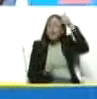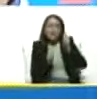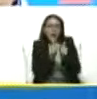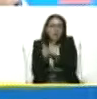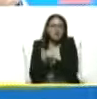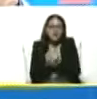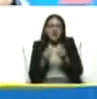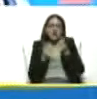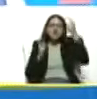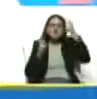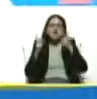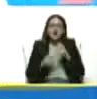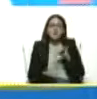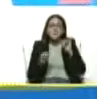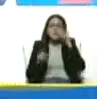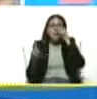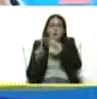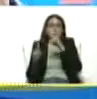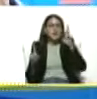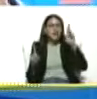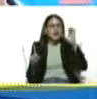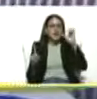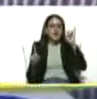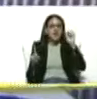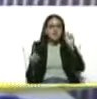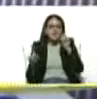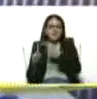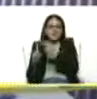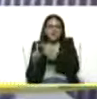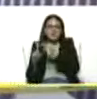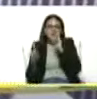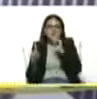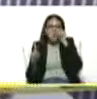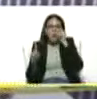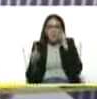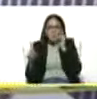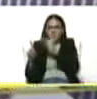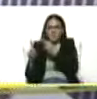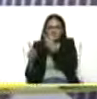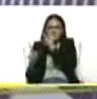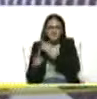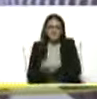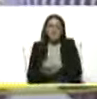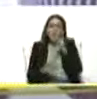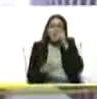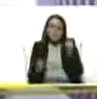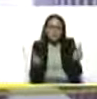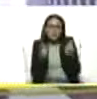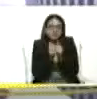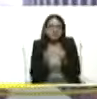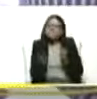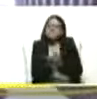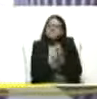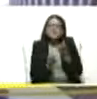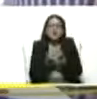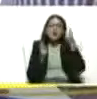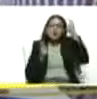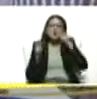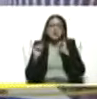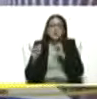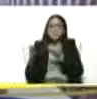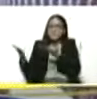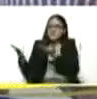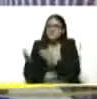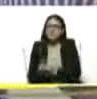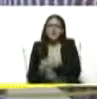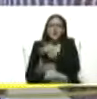Reyes Reyes para Chávez es como un Rafael Urdaneta, un comandante de la lealtad. Este hombre que está aquí, Chávez lo